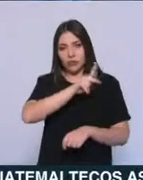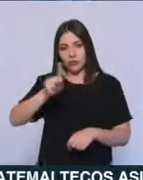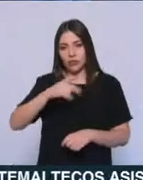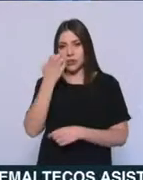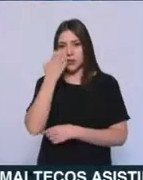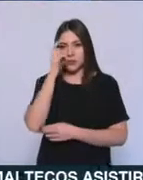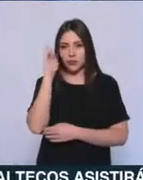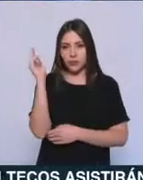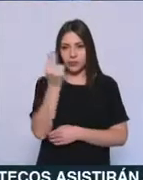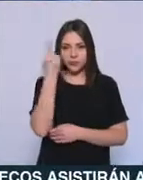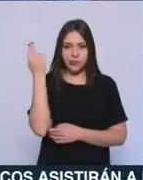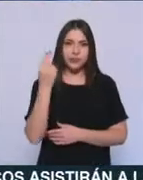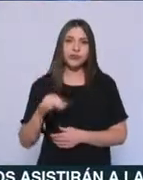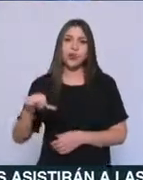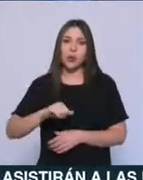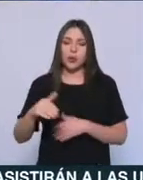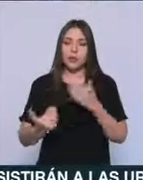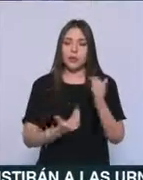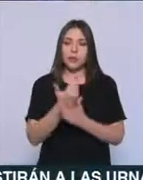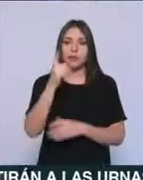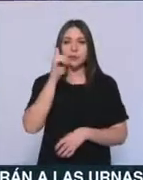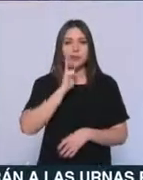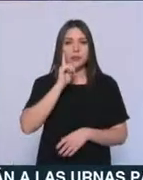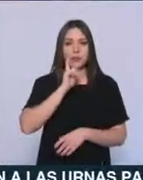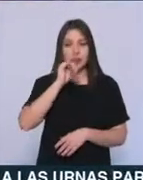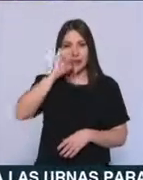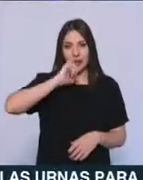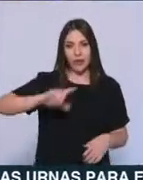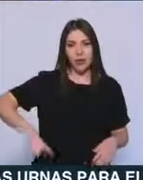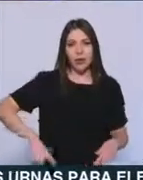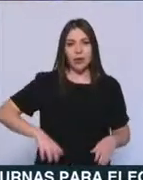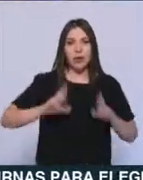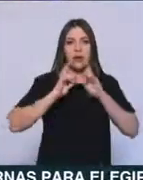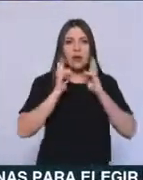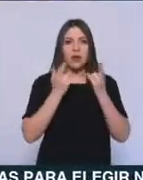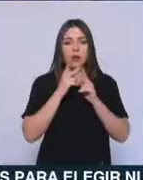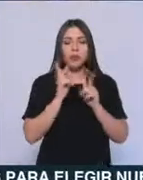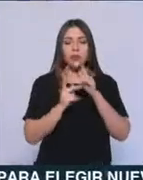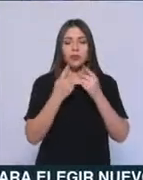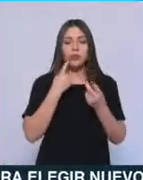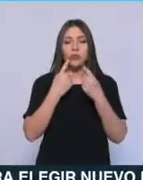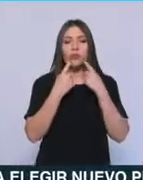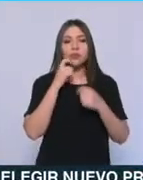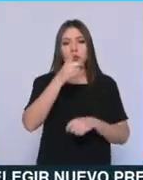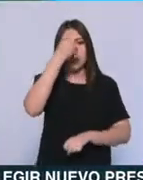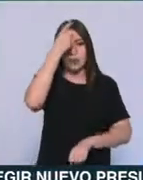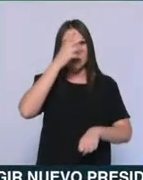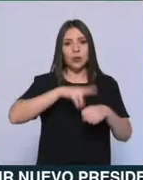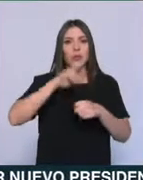jefa de gobierno sostuvo un encuentro con el rector de la Universidad del Pedregal y esto es lo que sucedió.